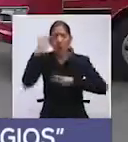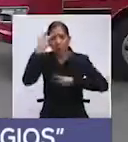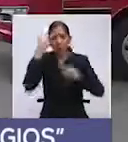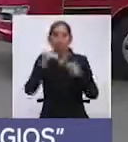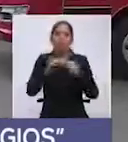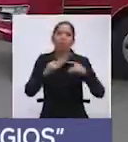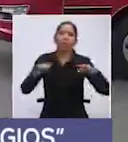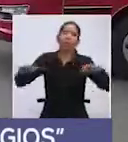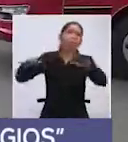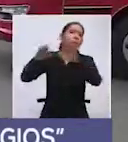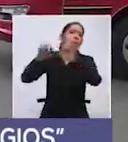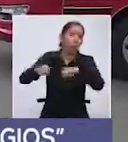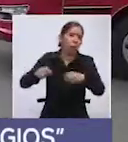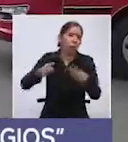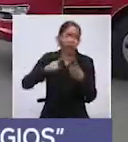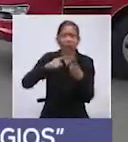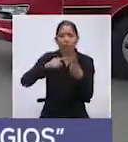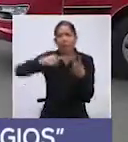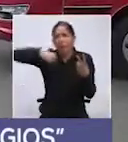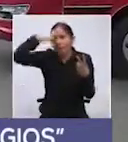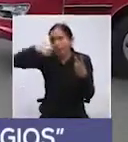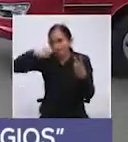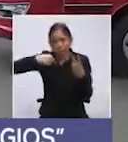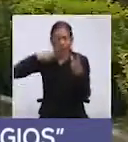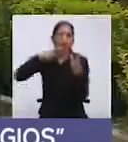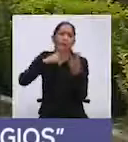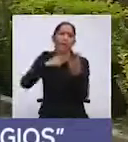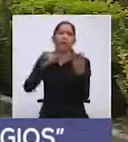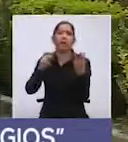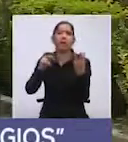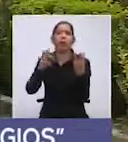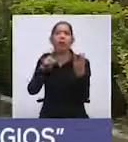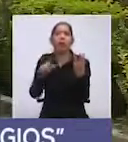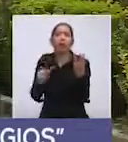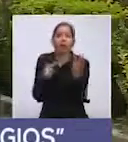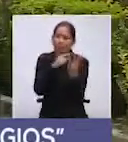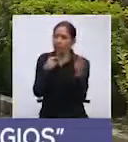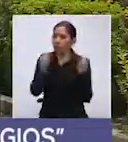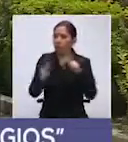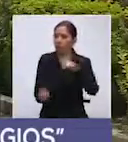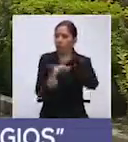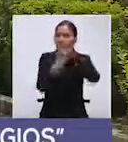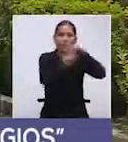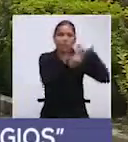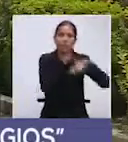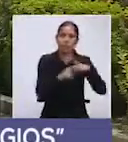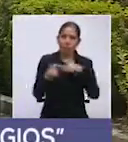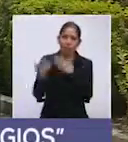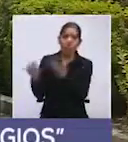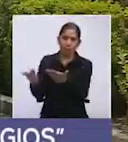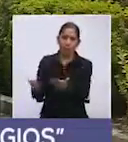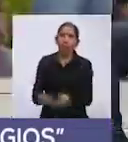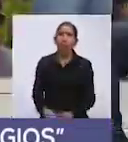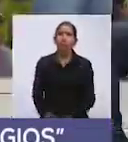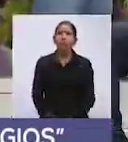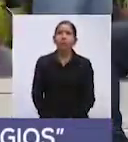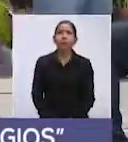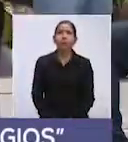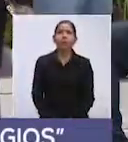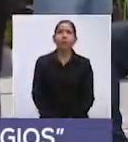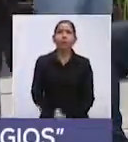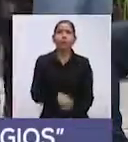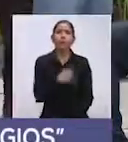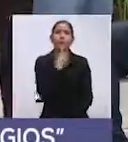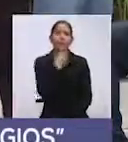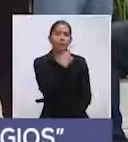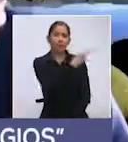acompañan con las gripes, como la influenza, como leí. Claro, doctor, porque incluso se había mencionado, ¿no?,